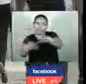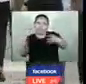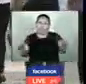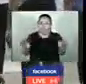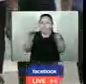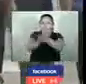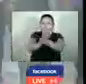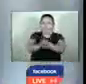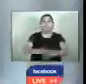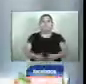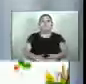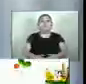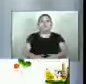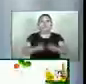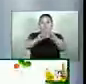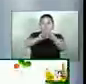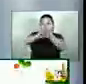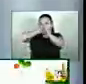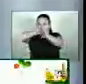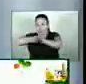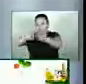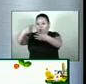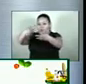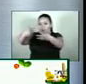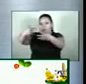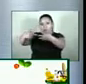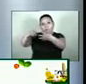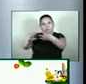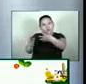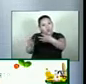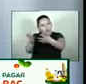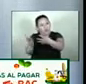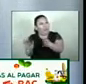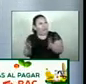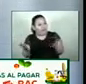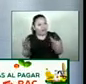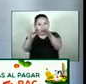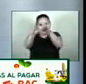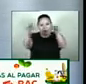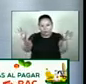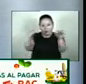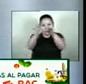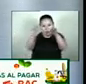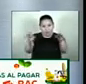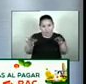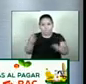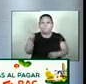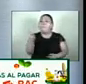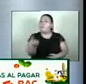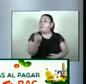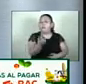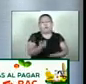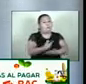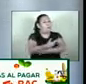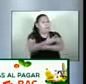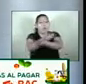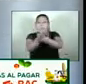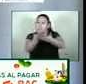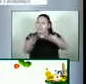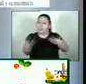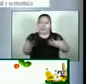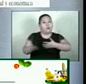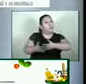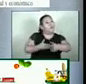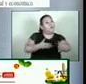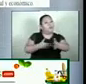el matrimonio. Pero con la modificación propuesta quedaría de la siguiente manera. Toda persona, sin restricción